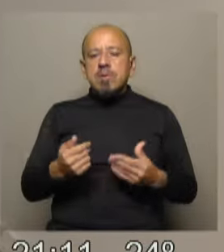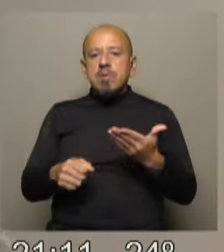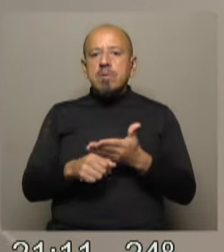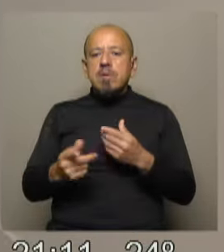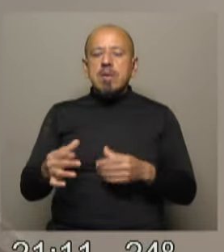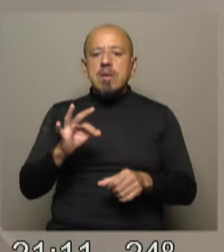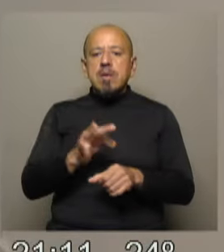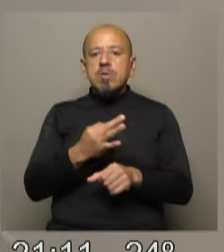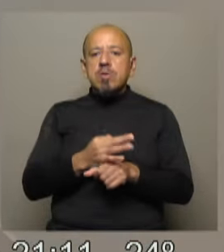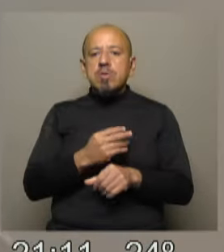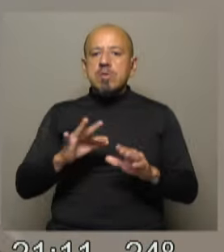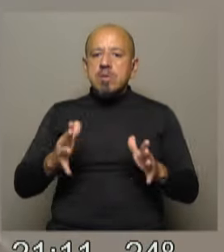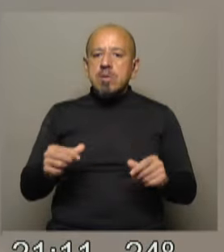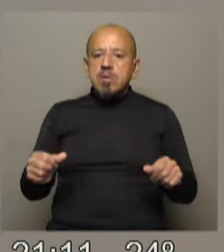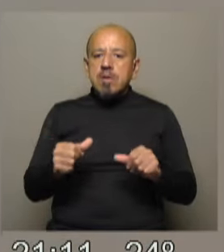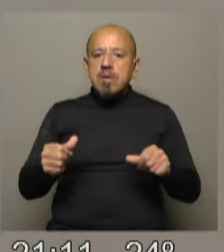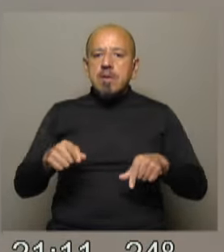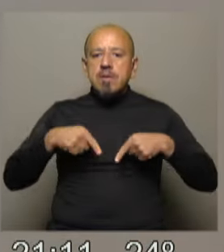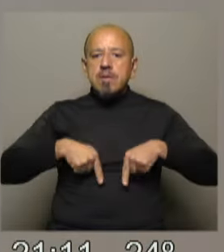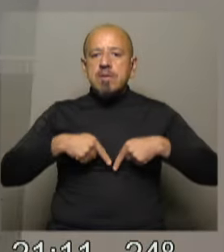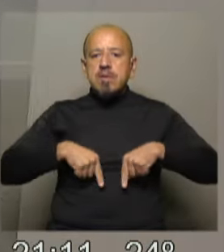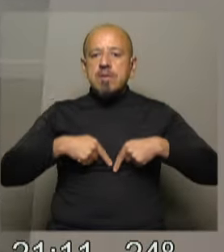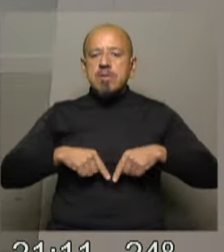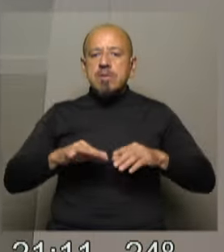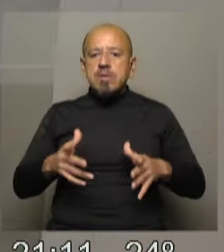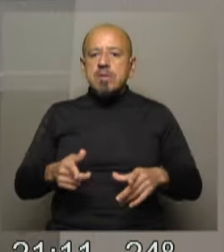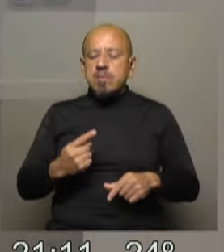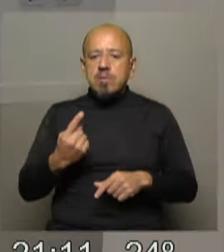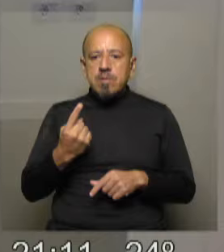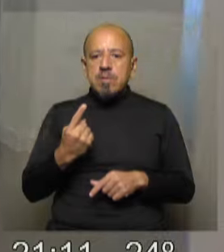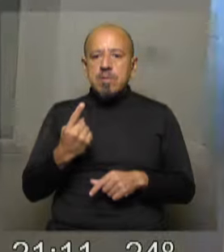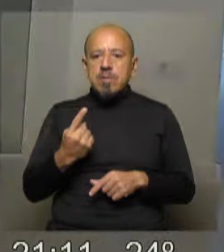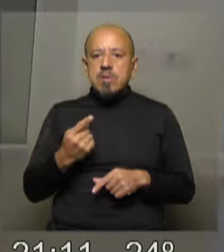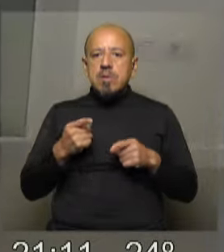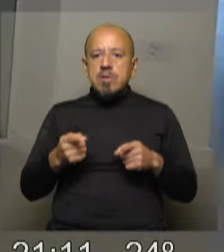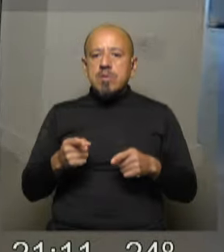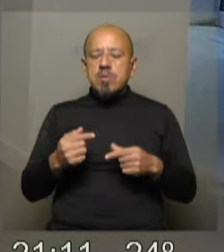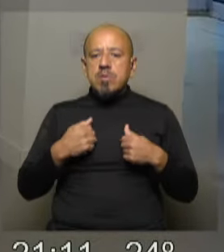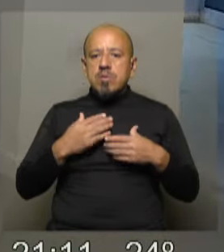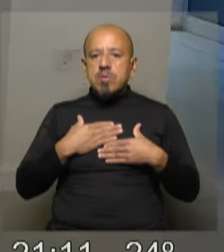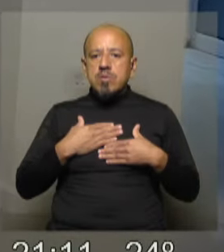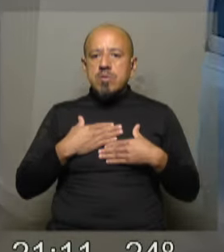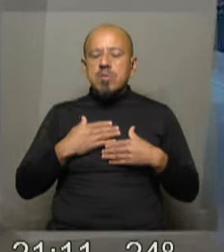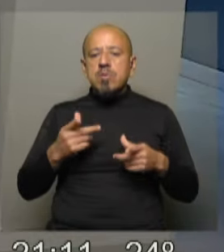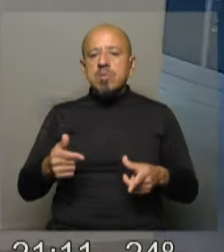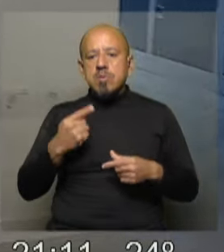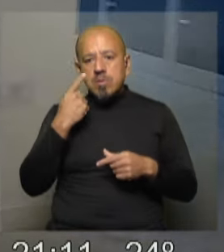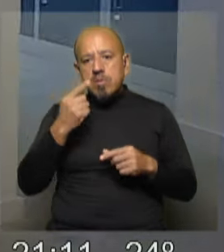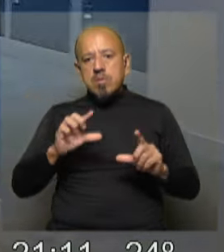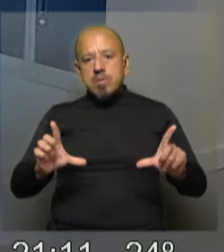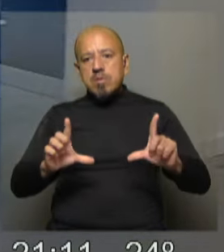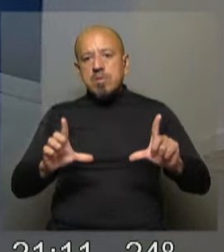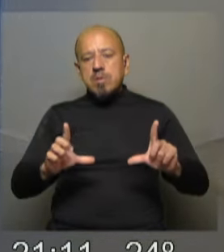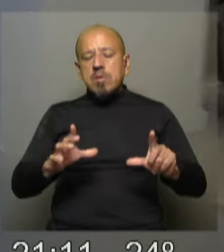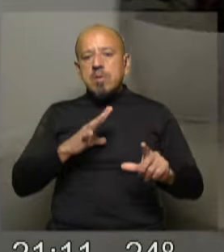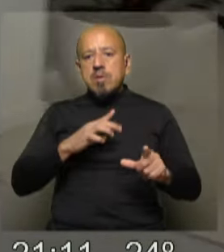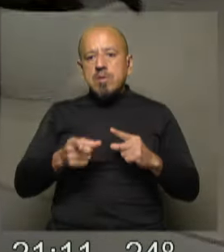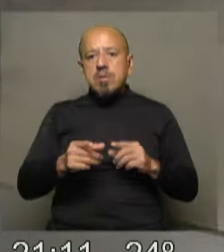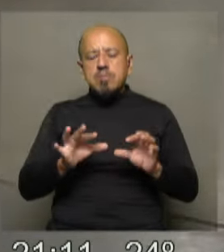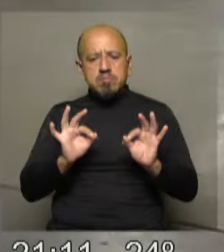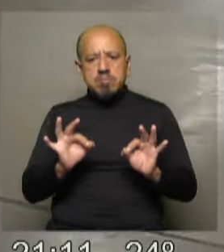Karina Cose, es que lo que haga la intendencia, las obras sean de primerísimo nivel, y es lo que ustedes van a estar viendo ahora en las imágenes, que todas las salas están muy